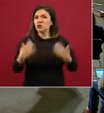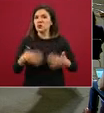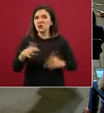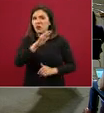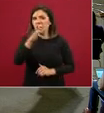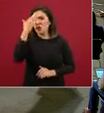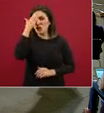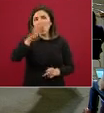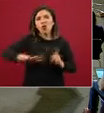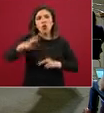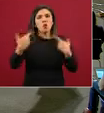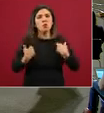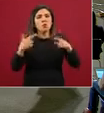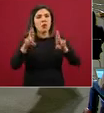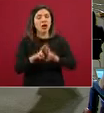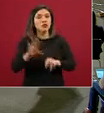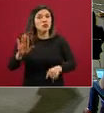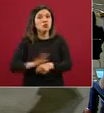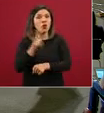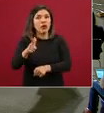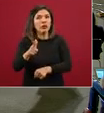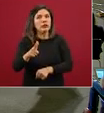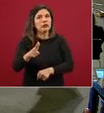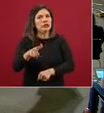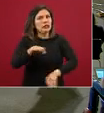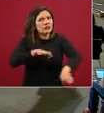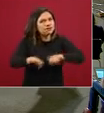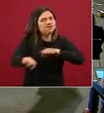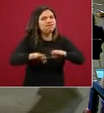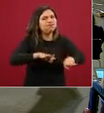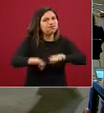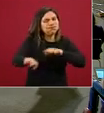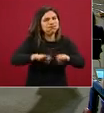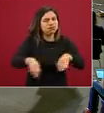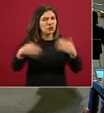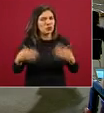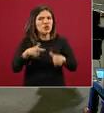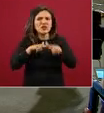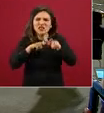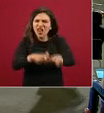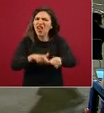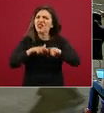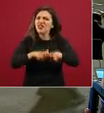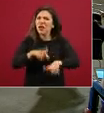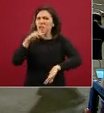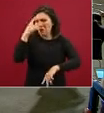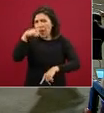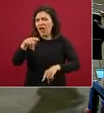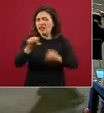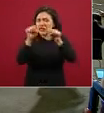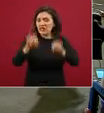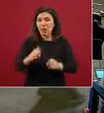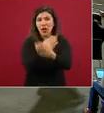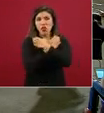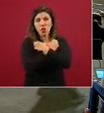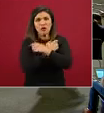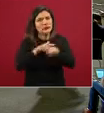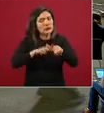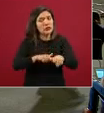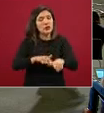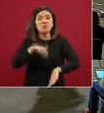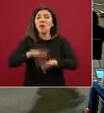al Magisterio Nacional por esa misión, no trabajo, misión de continuar el sistema educativo, y